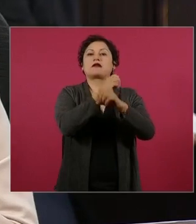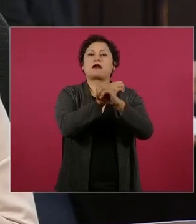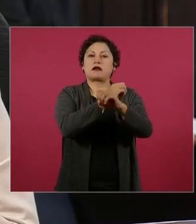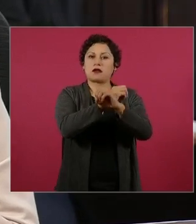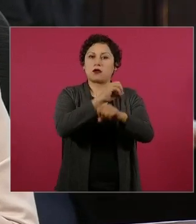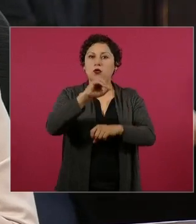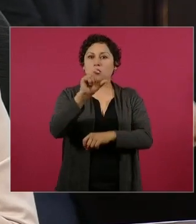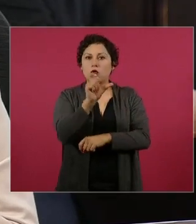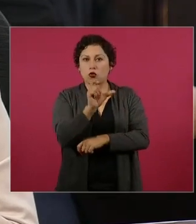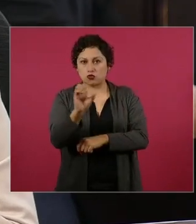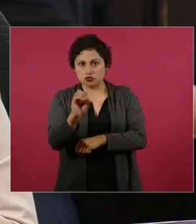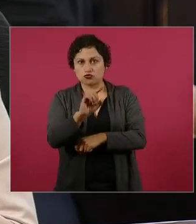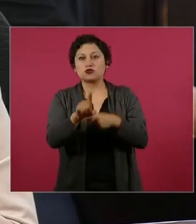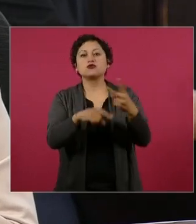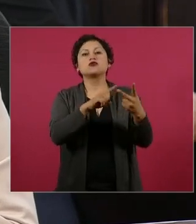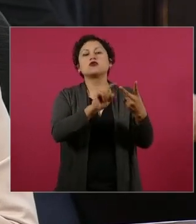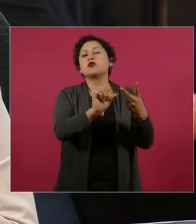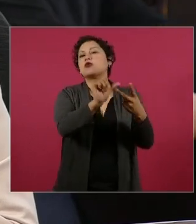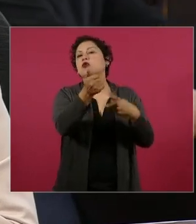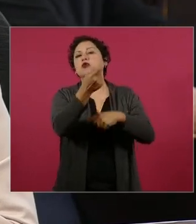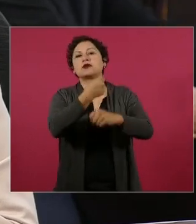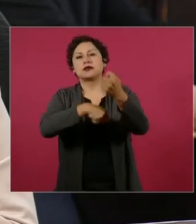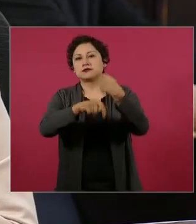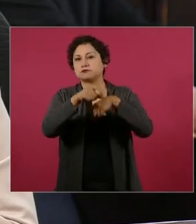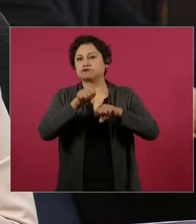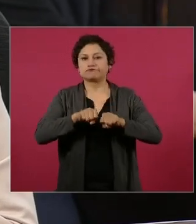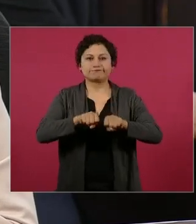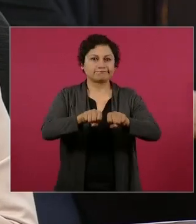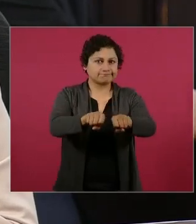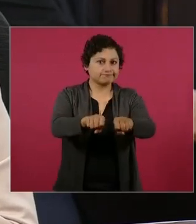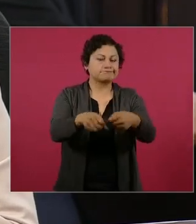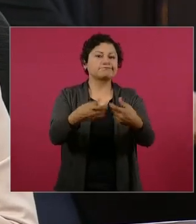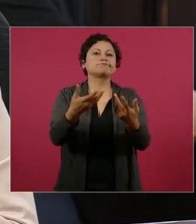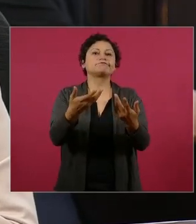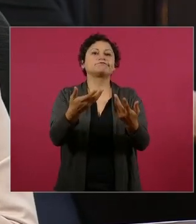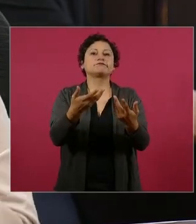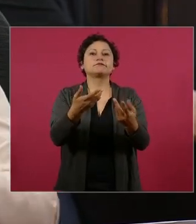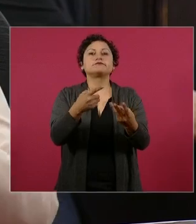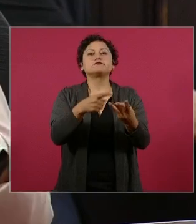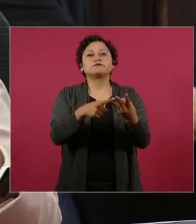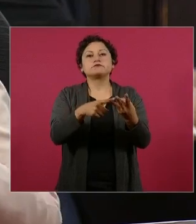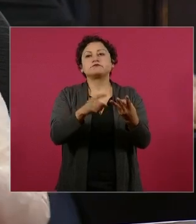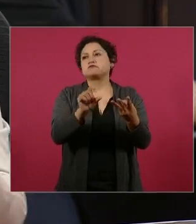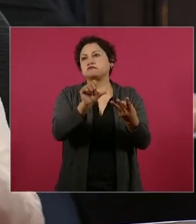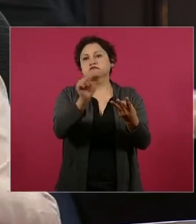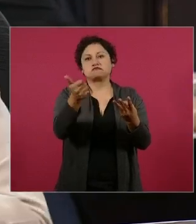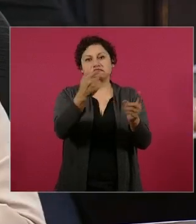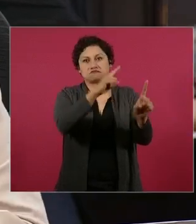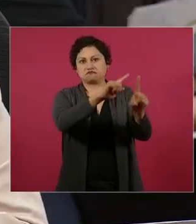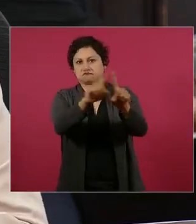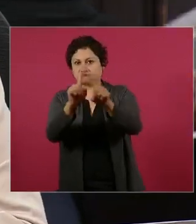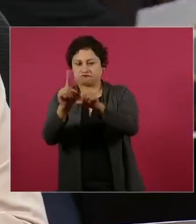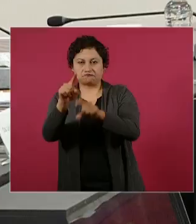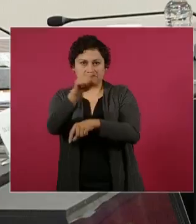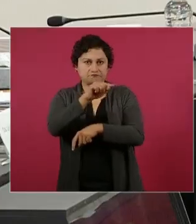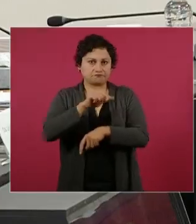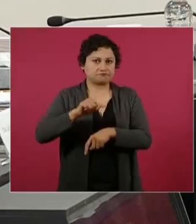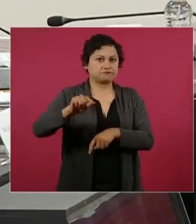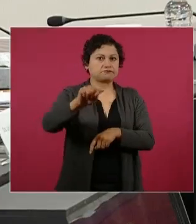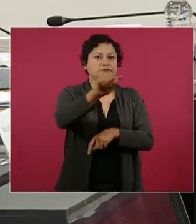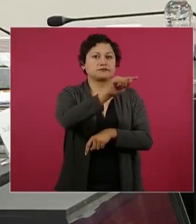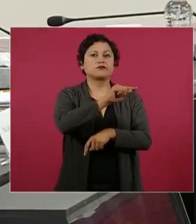otras tiendas departamentales y de autoservicios que